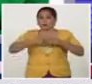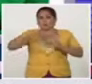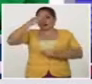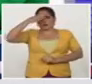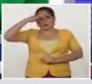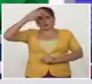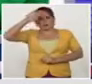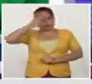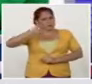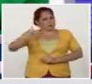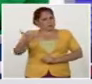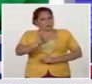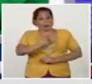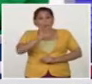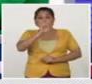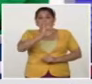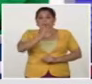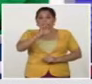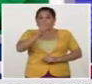todas formas,